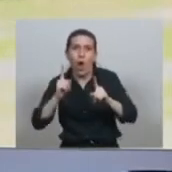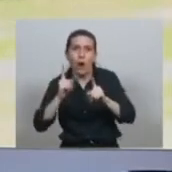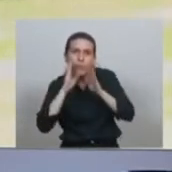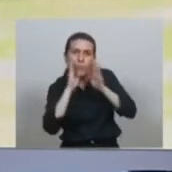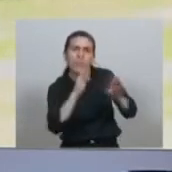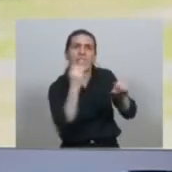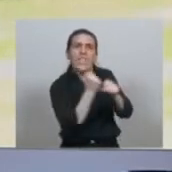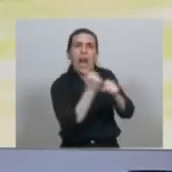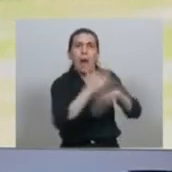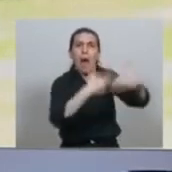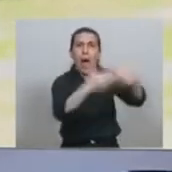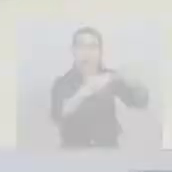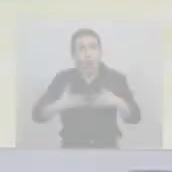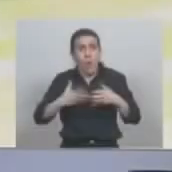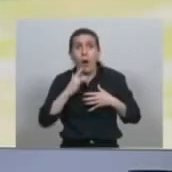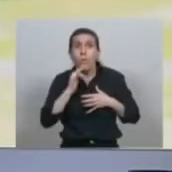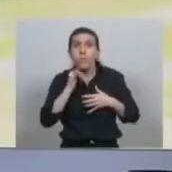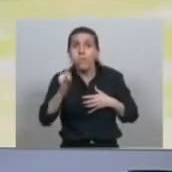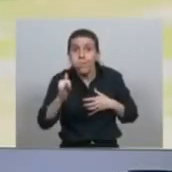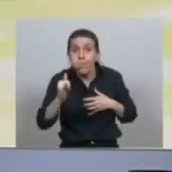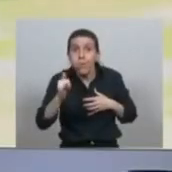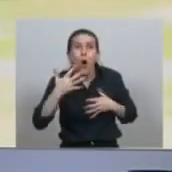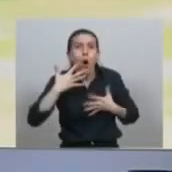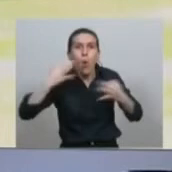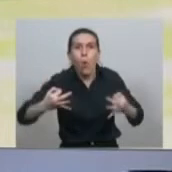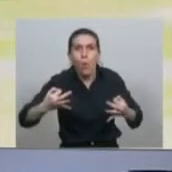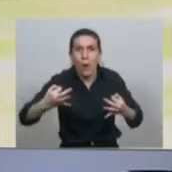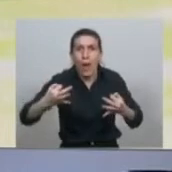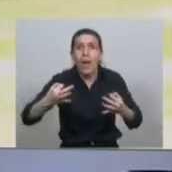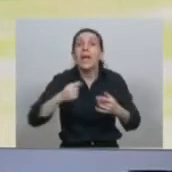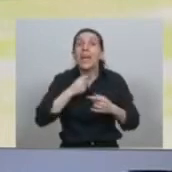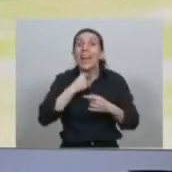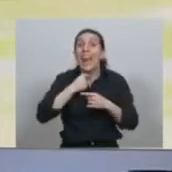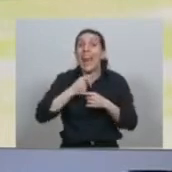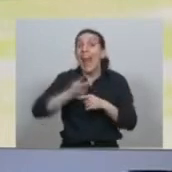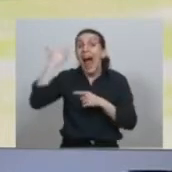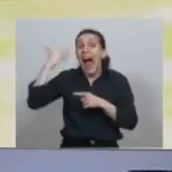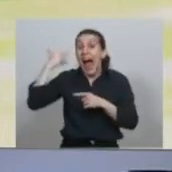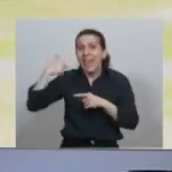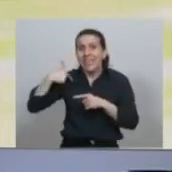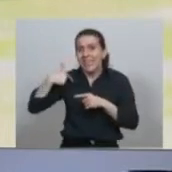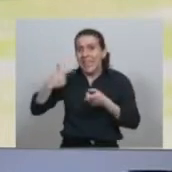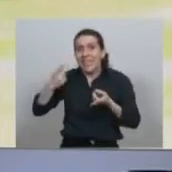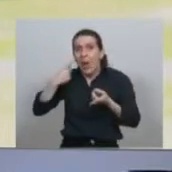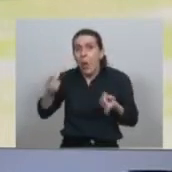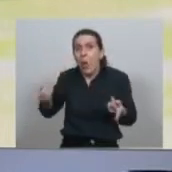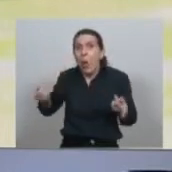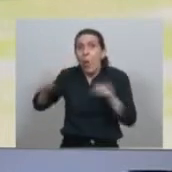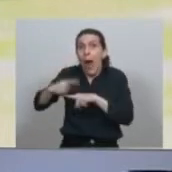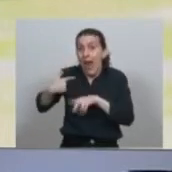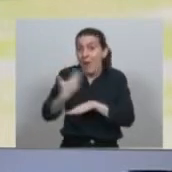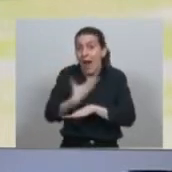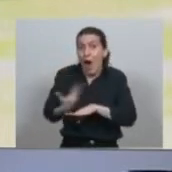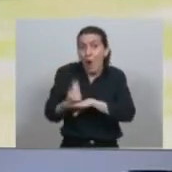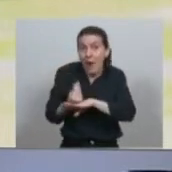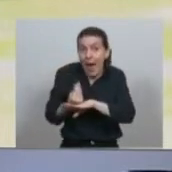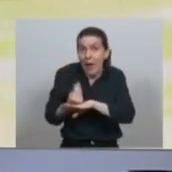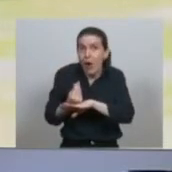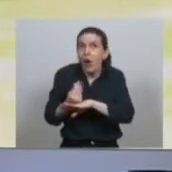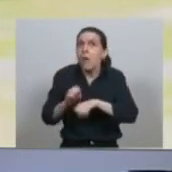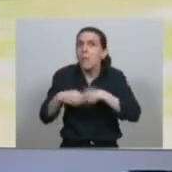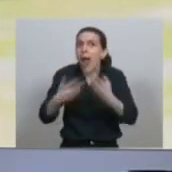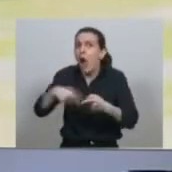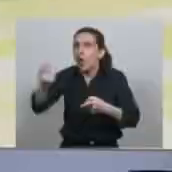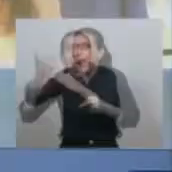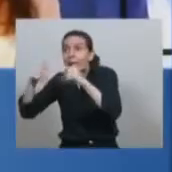Y lo estamos logrando. Queríamos volver y ser mejores de lo que fuimos. Y estamos volviendo y siendo mejores de lo